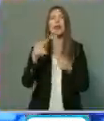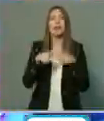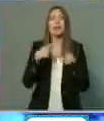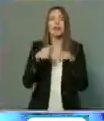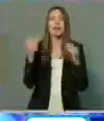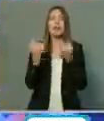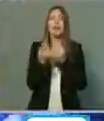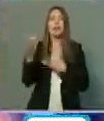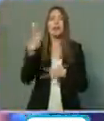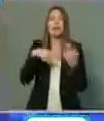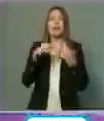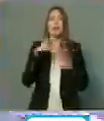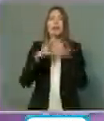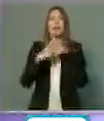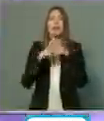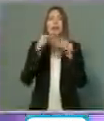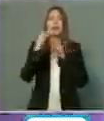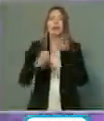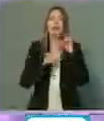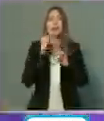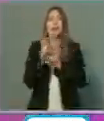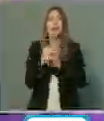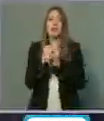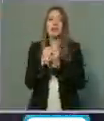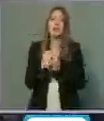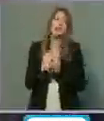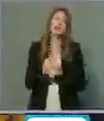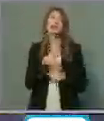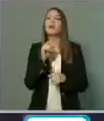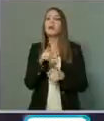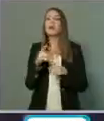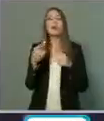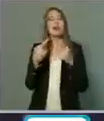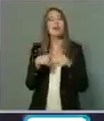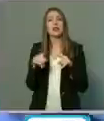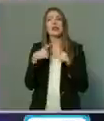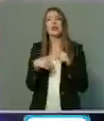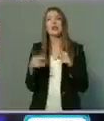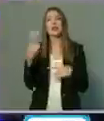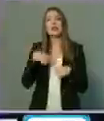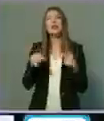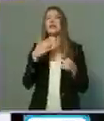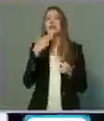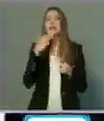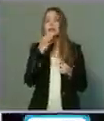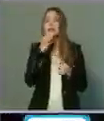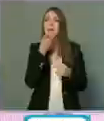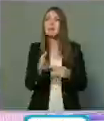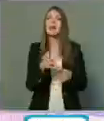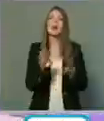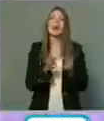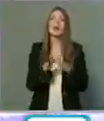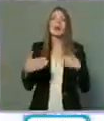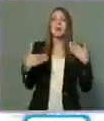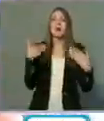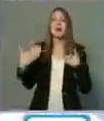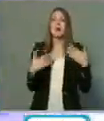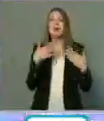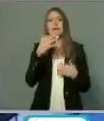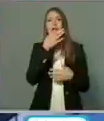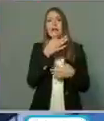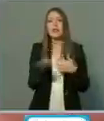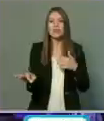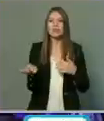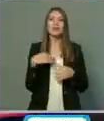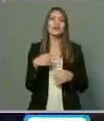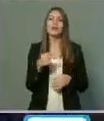par de luchadores internacionales, viene Matt Davey en El Volador. Es una celebración muy bonita, ¿no? No lo debería de decir